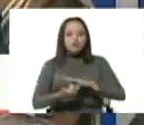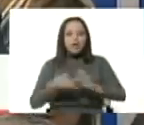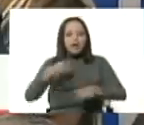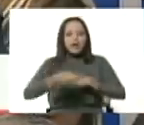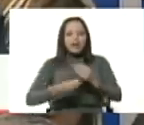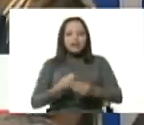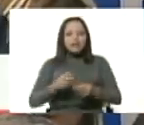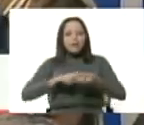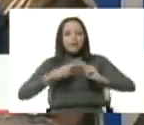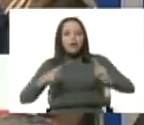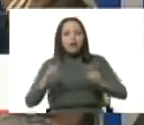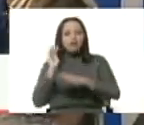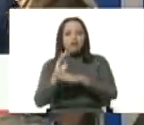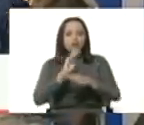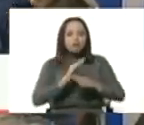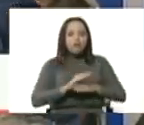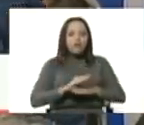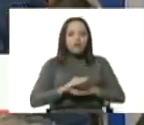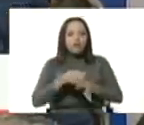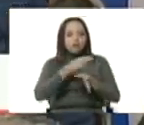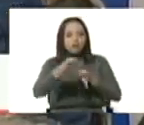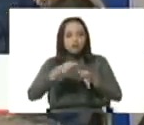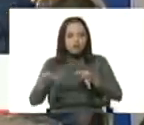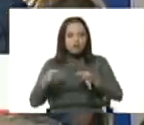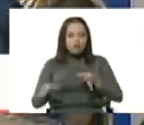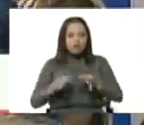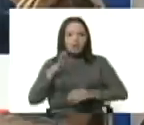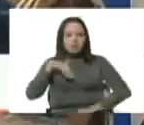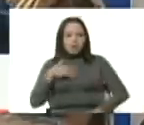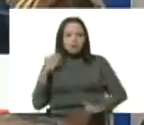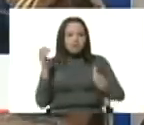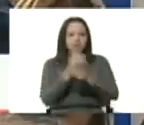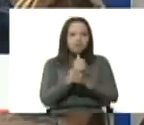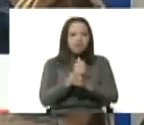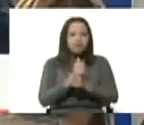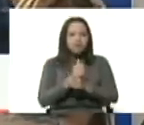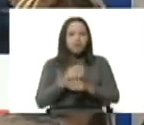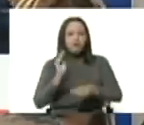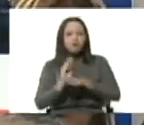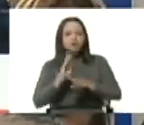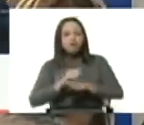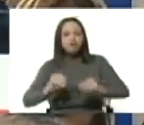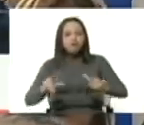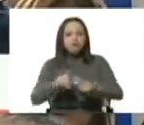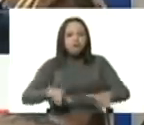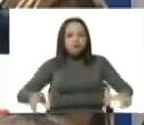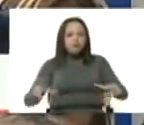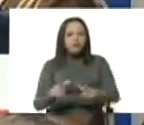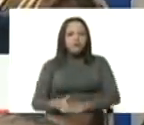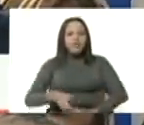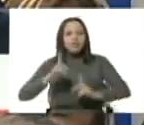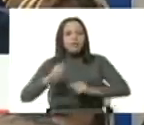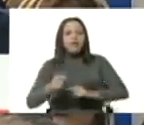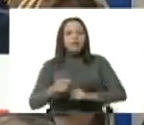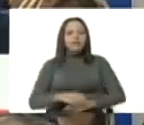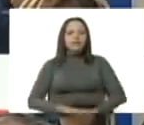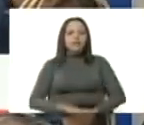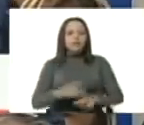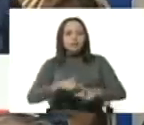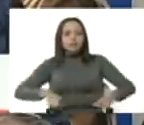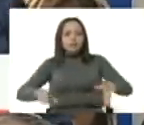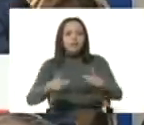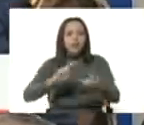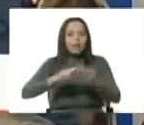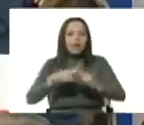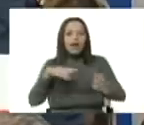hacen paz y prevención en el municipio para que, bueno, nos apoderemos del territorio. También, presidente, desde el cuadrante de paz, crear